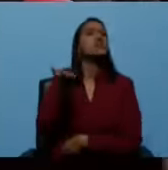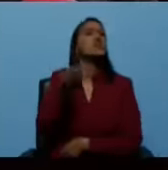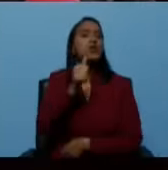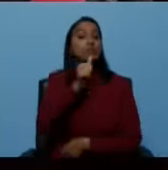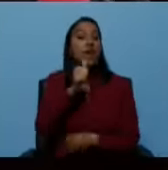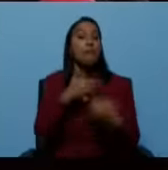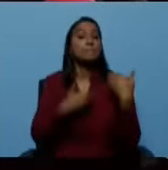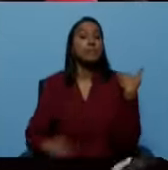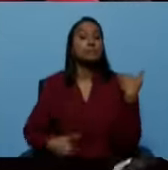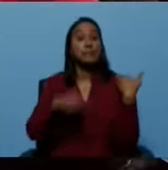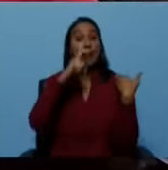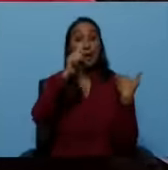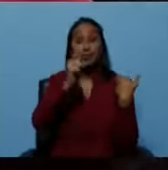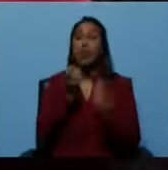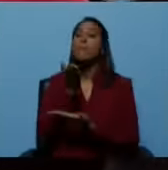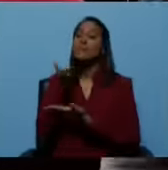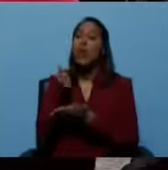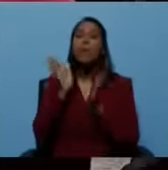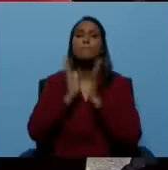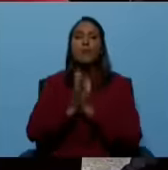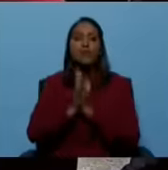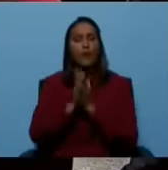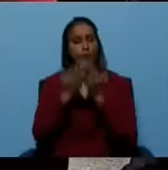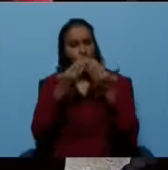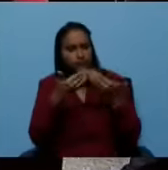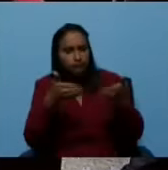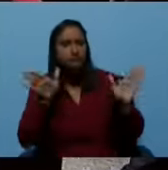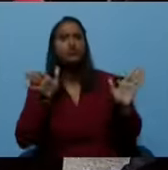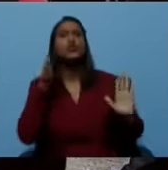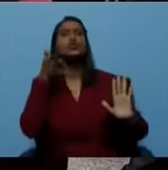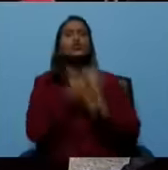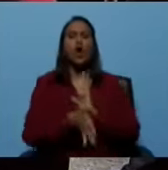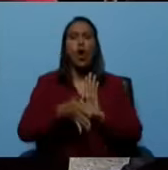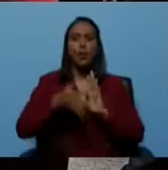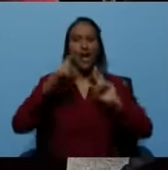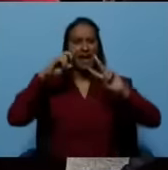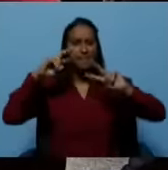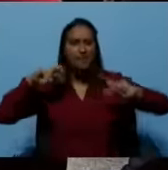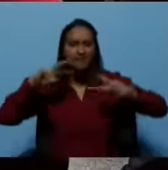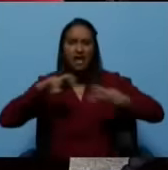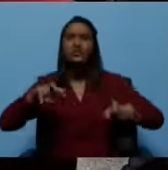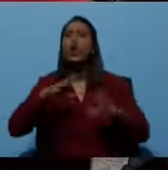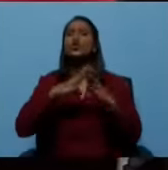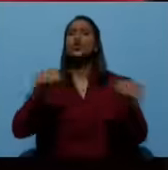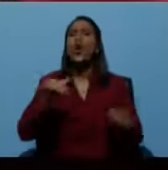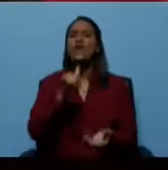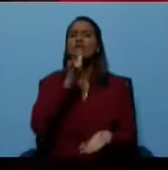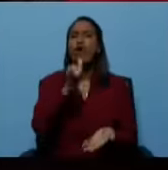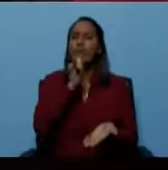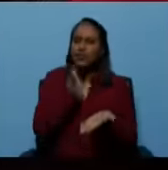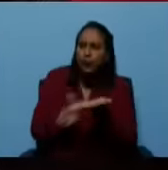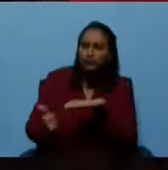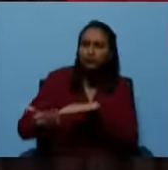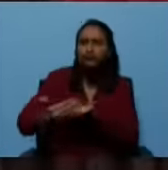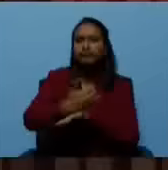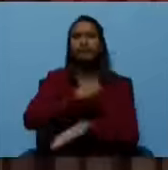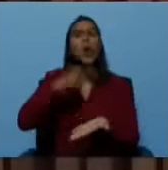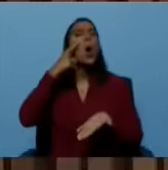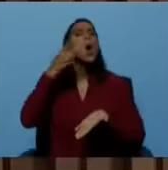Venezuela, Nicolás Maduro Moros. Les decía, se encuentra en una fase de recopilación de todas las pruebas, de todos los documentos jurídicos